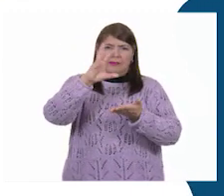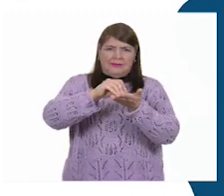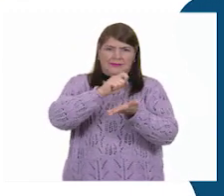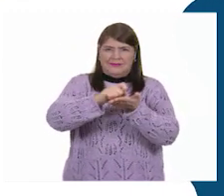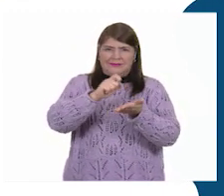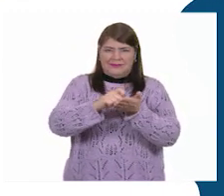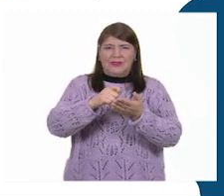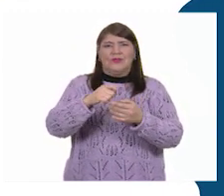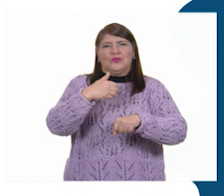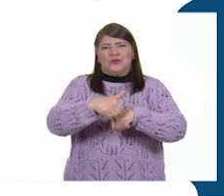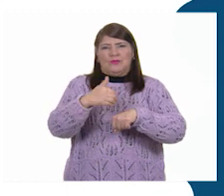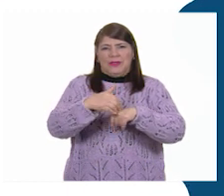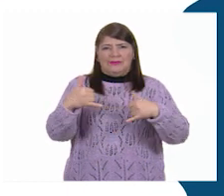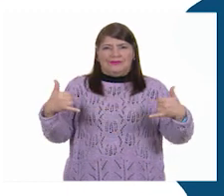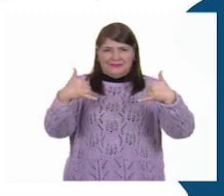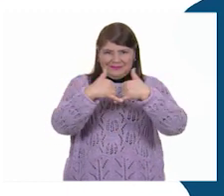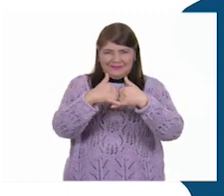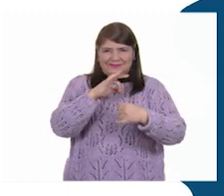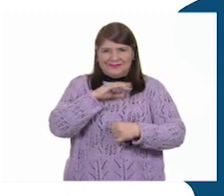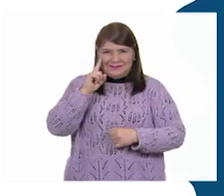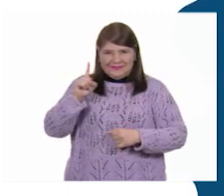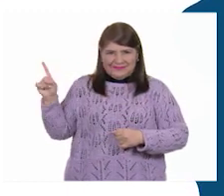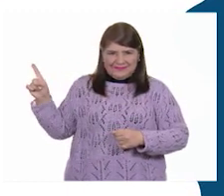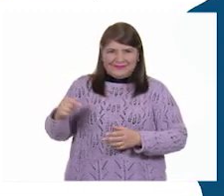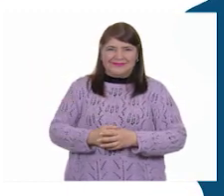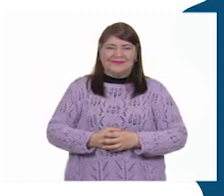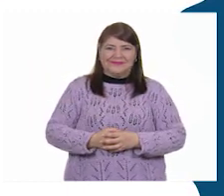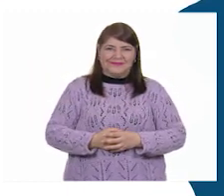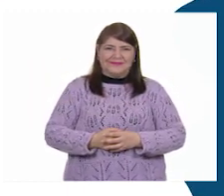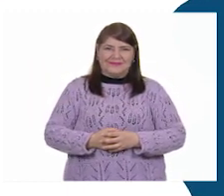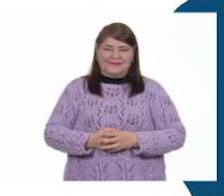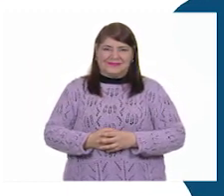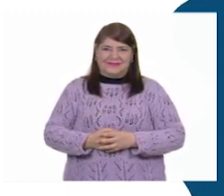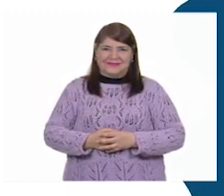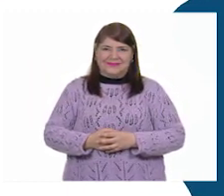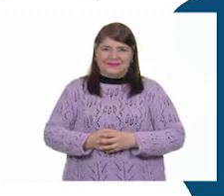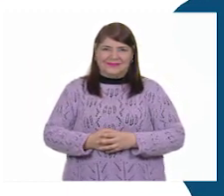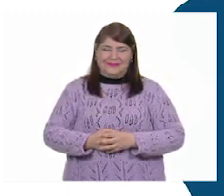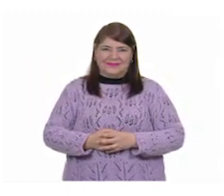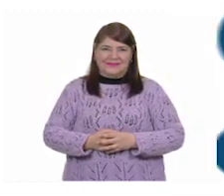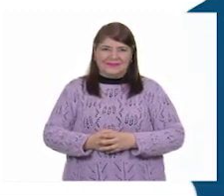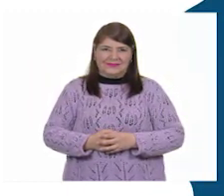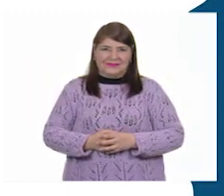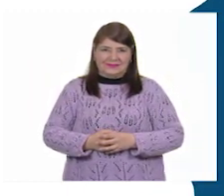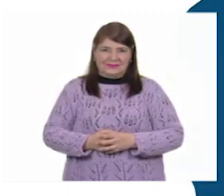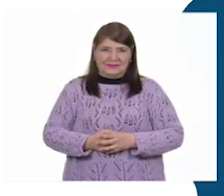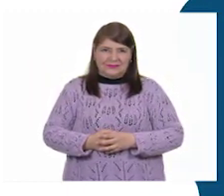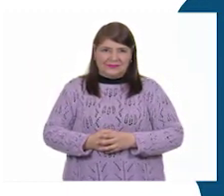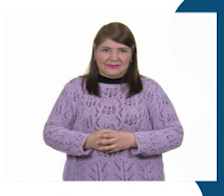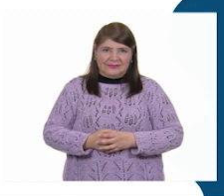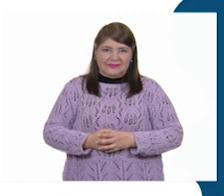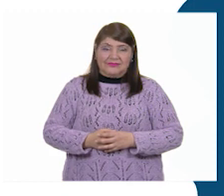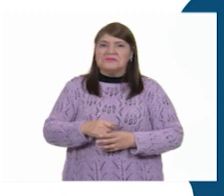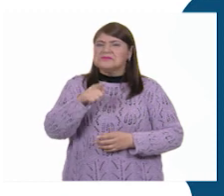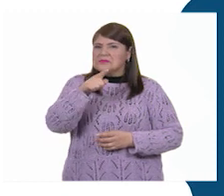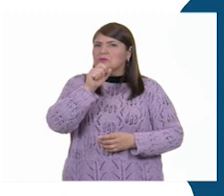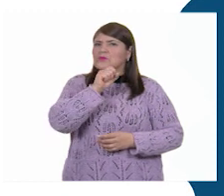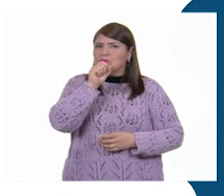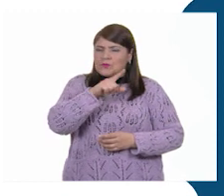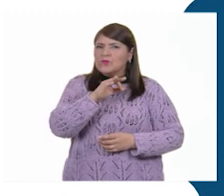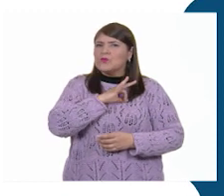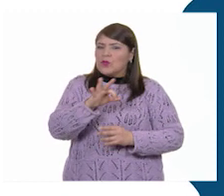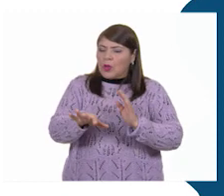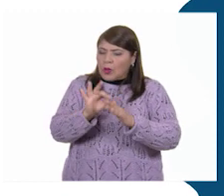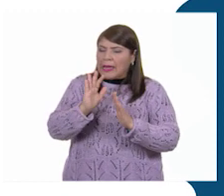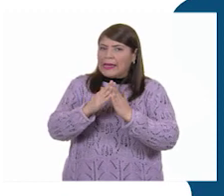teléfono 55 41 72 04 13 con 100 líneas. También puedes encontrar